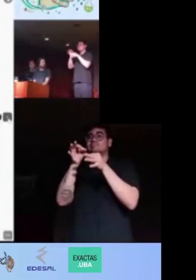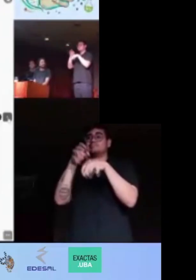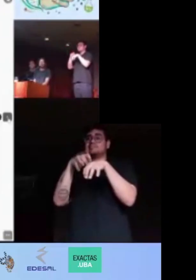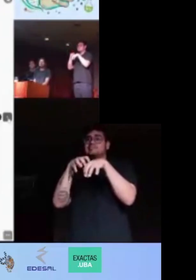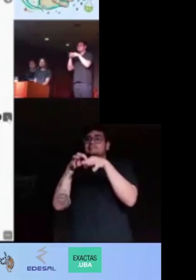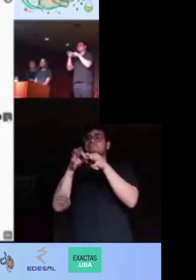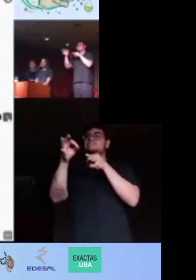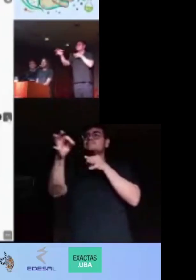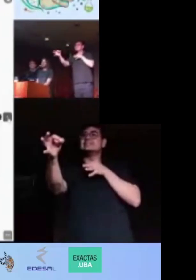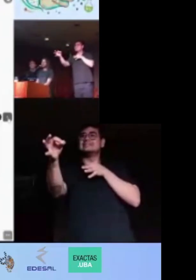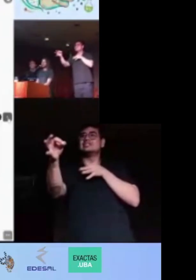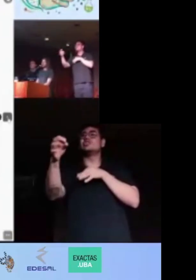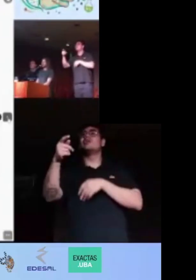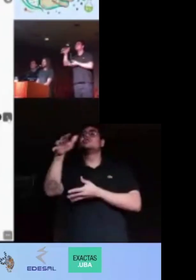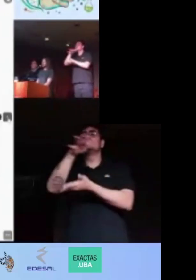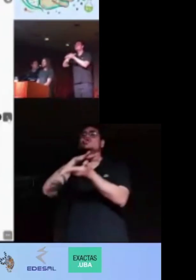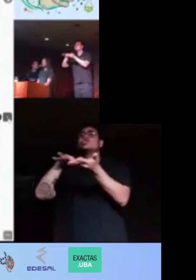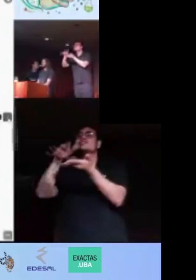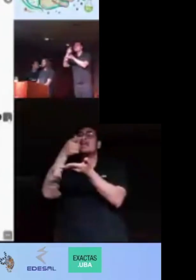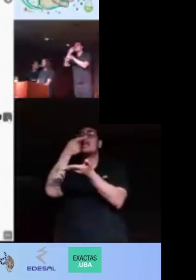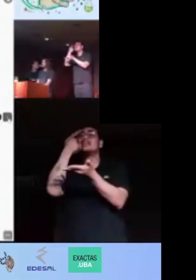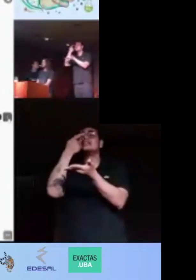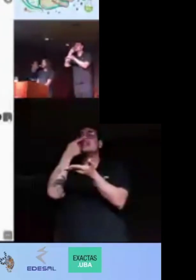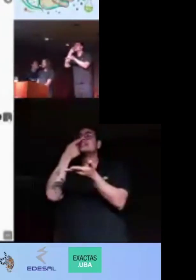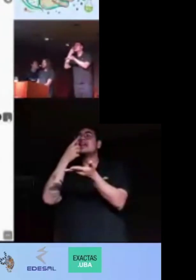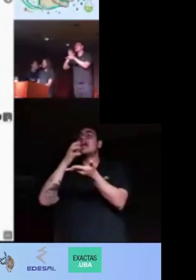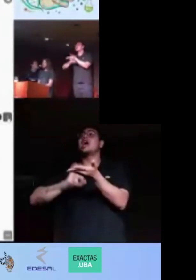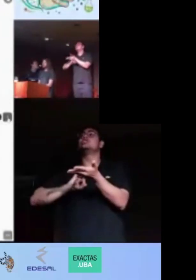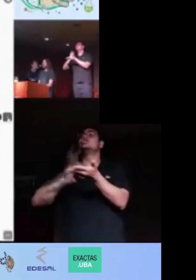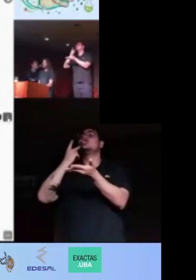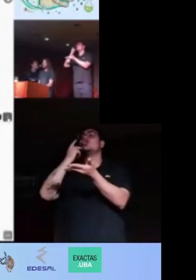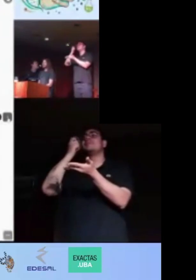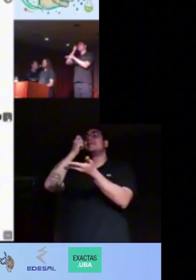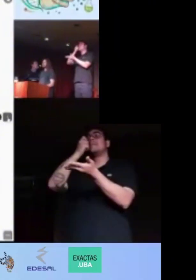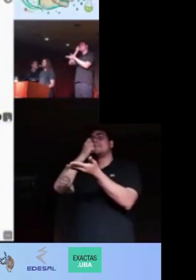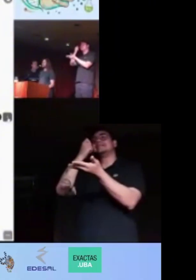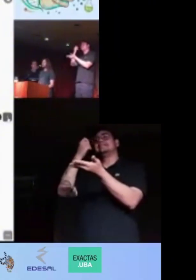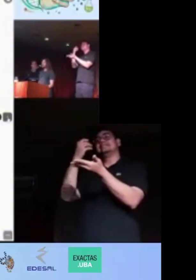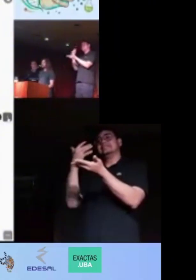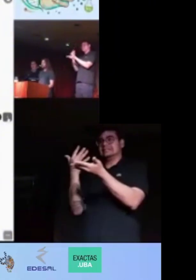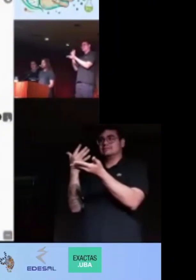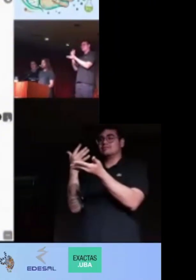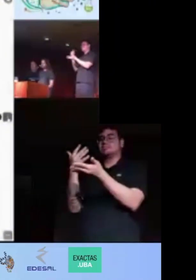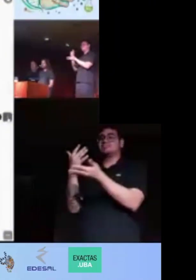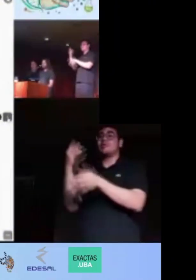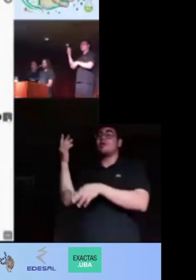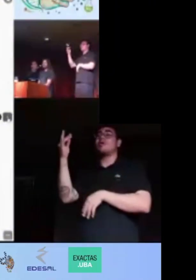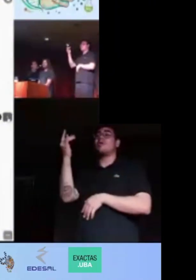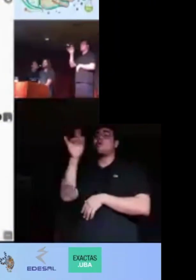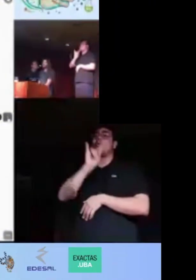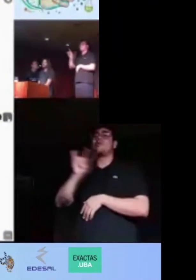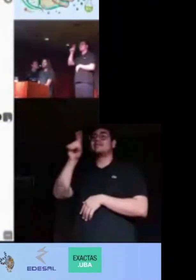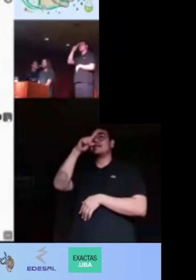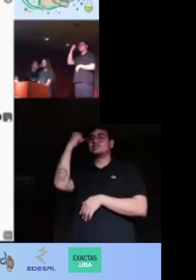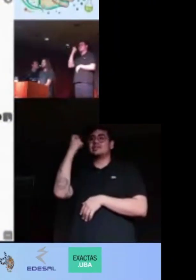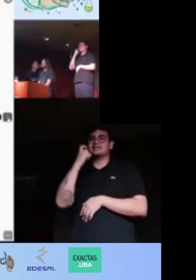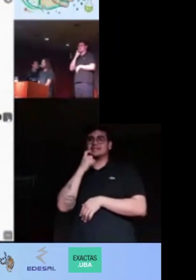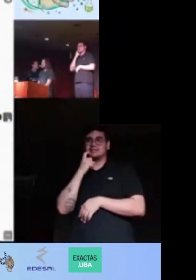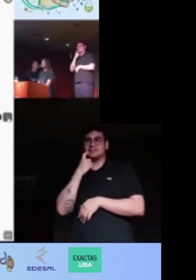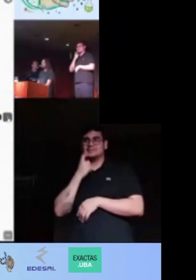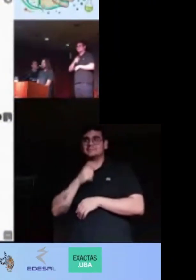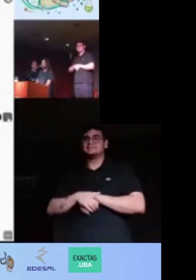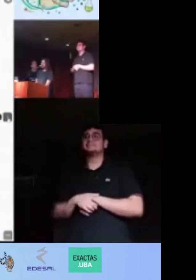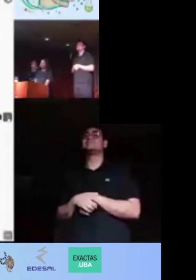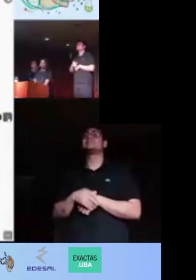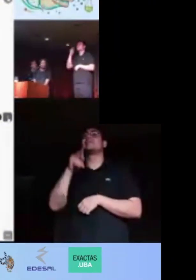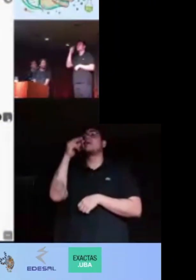2025. eh, lo que hemos querido hacer es poder ampliar el vocabulario técnico. Hemos sido acompañados por Betty y